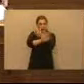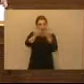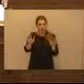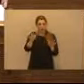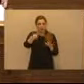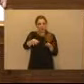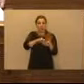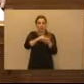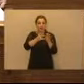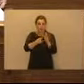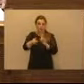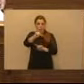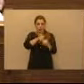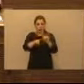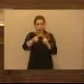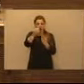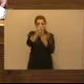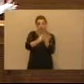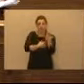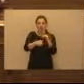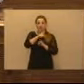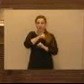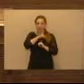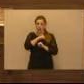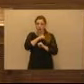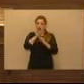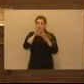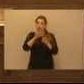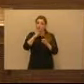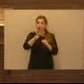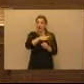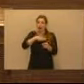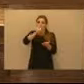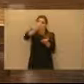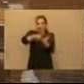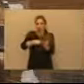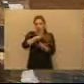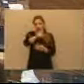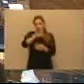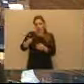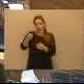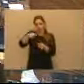a resolver el problema de las listas de espera, incentivando la contratación de personal público. Gracias.